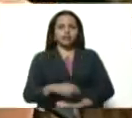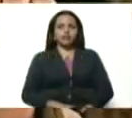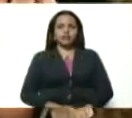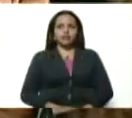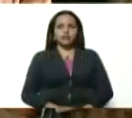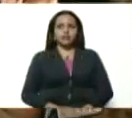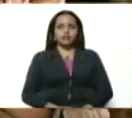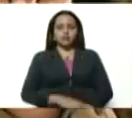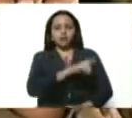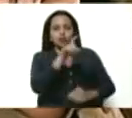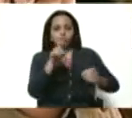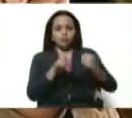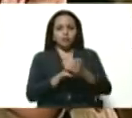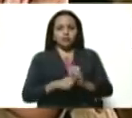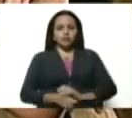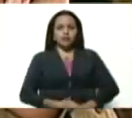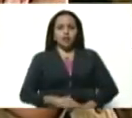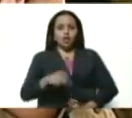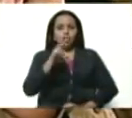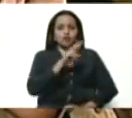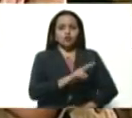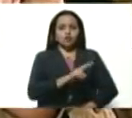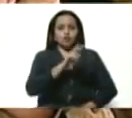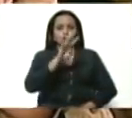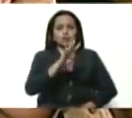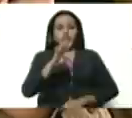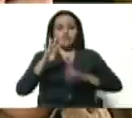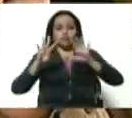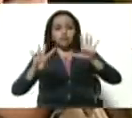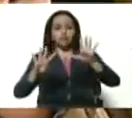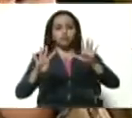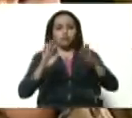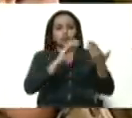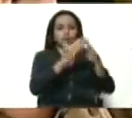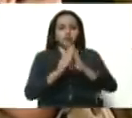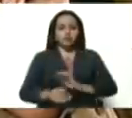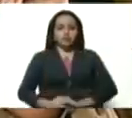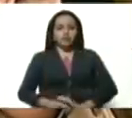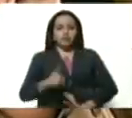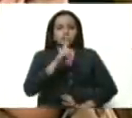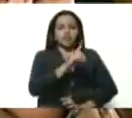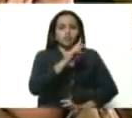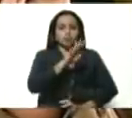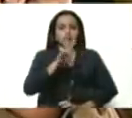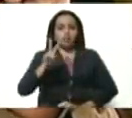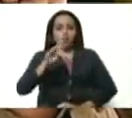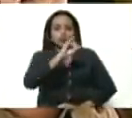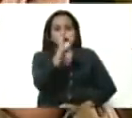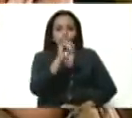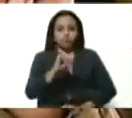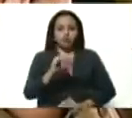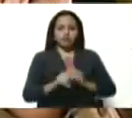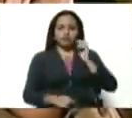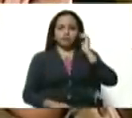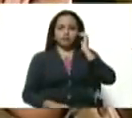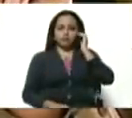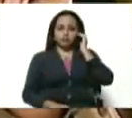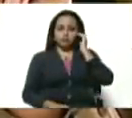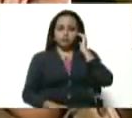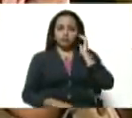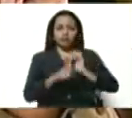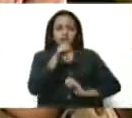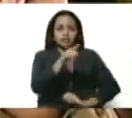de todos estos casos los 249 casos de transmisión comunitarias 142 son del estado zulia de estos